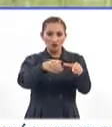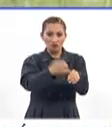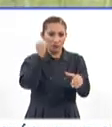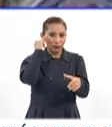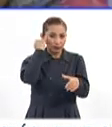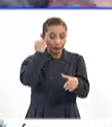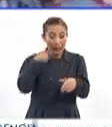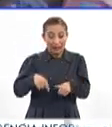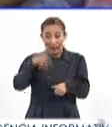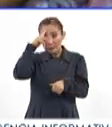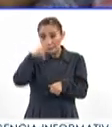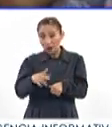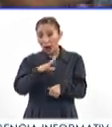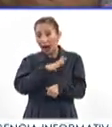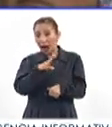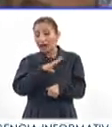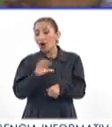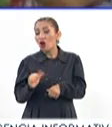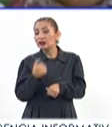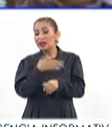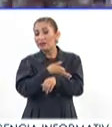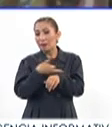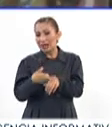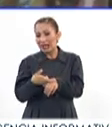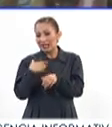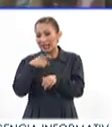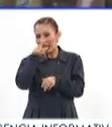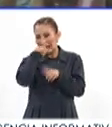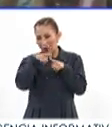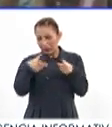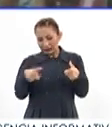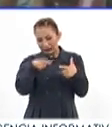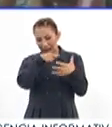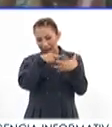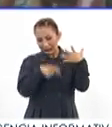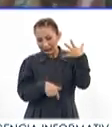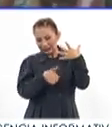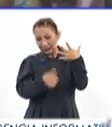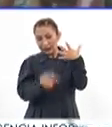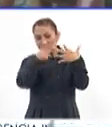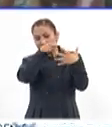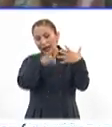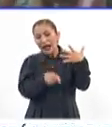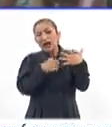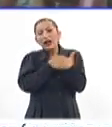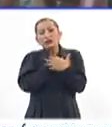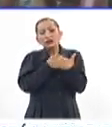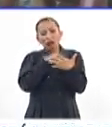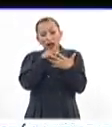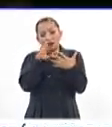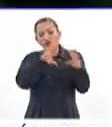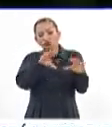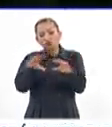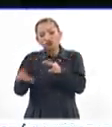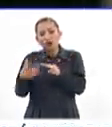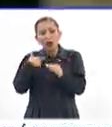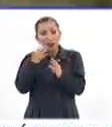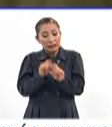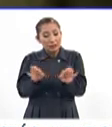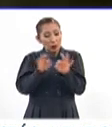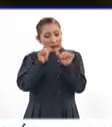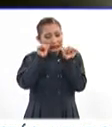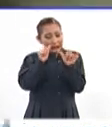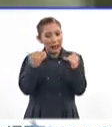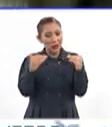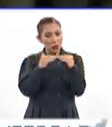indígena. En nuestro país existen 11 familias lingüísticas. La educación en estas familias lingüísticas debe trabajarse con prioridad